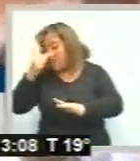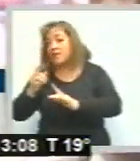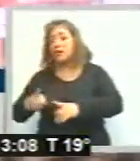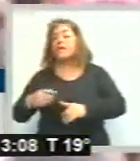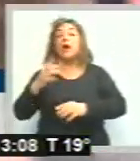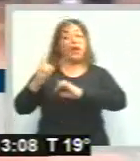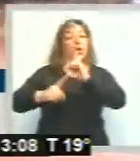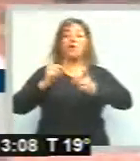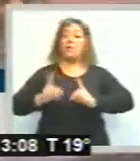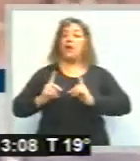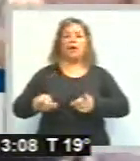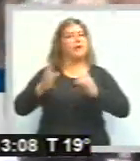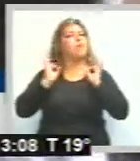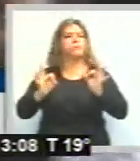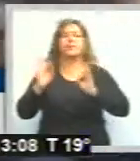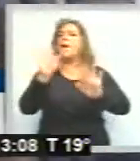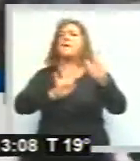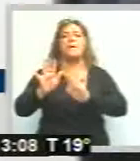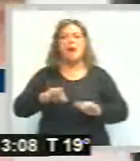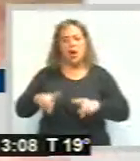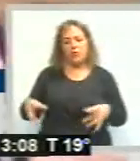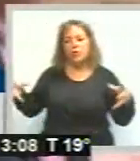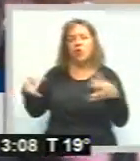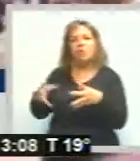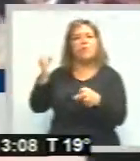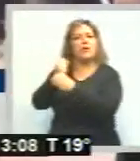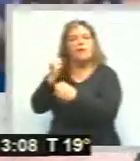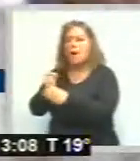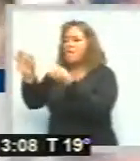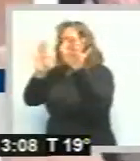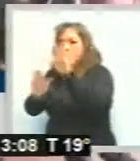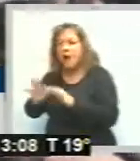ido preparando, porque esto hay que reunirse, hay que trabajarlo, y lo han hecho